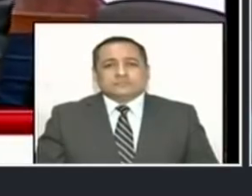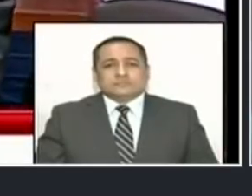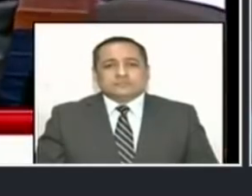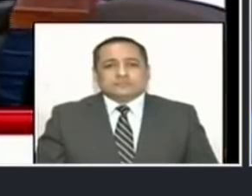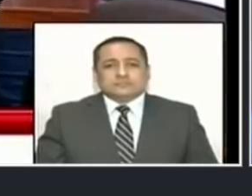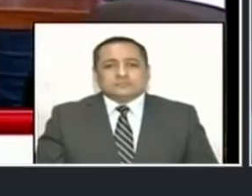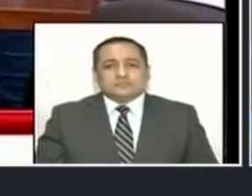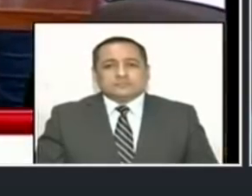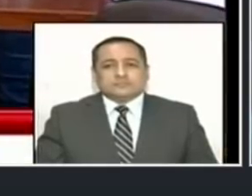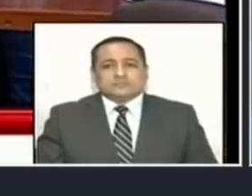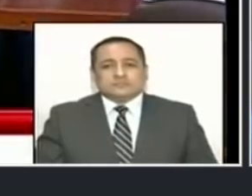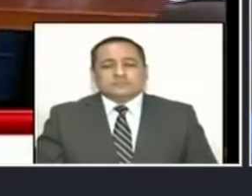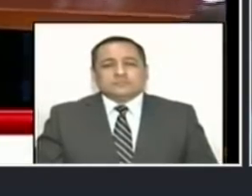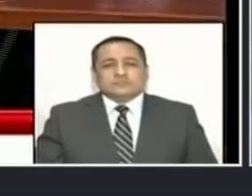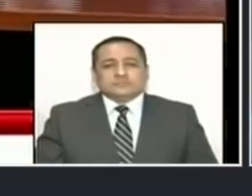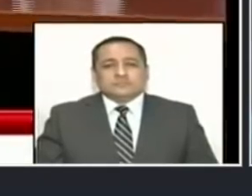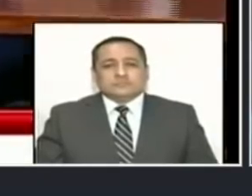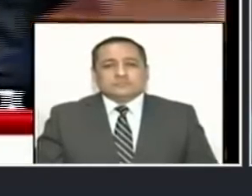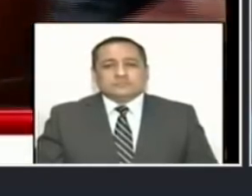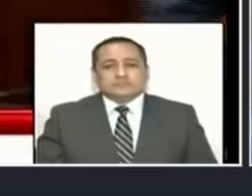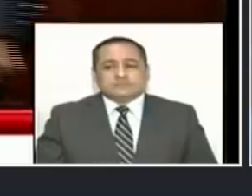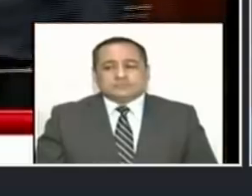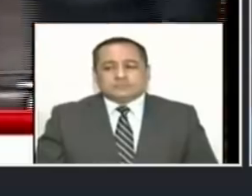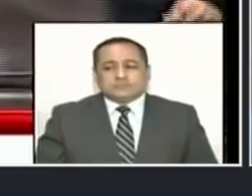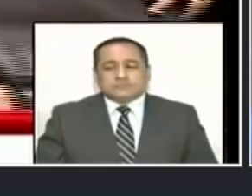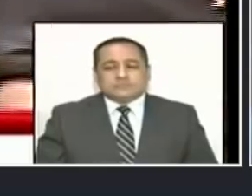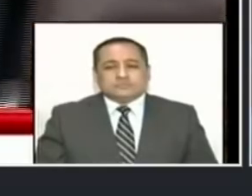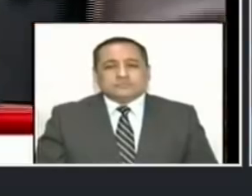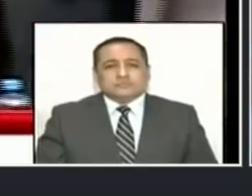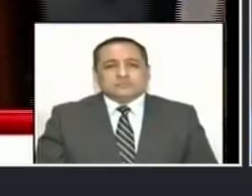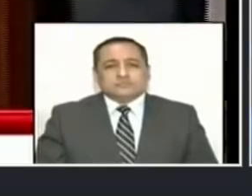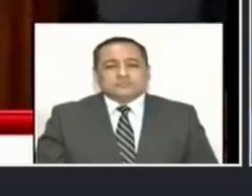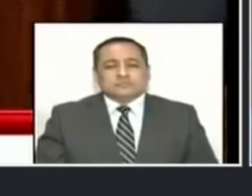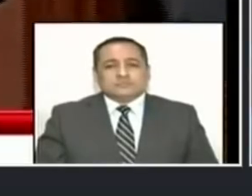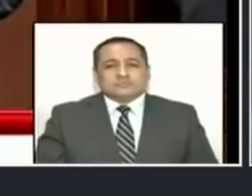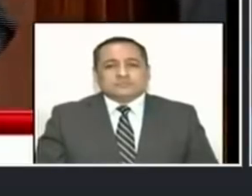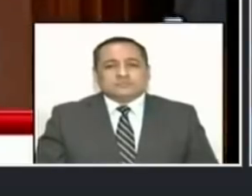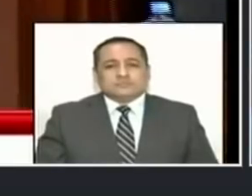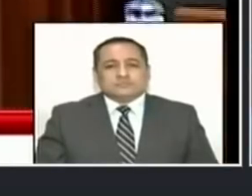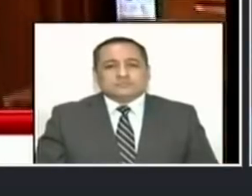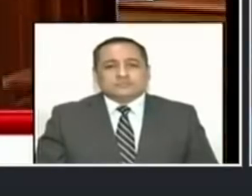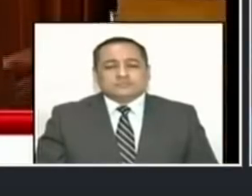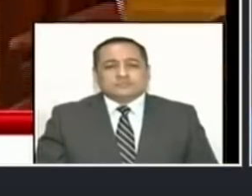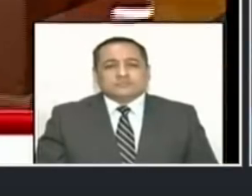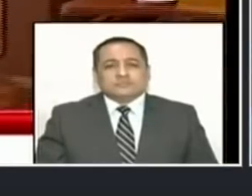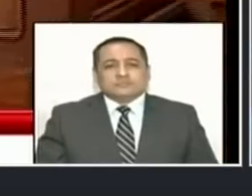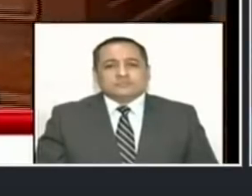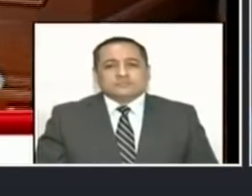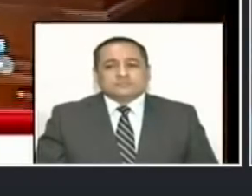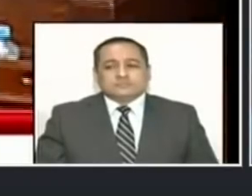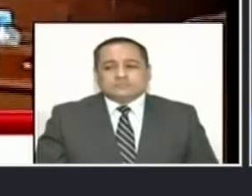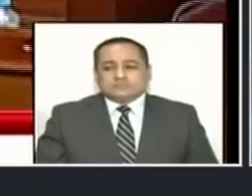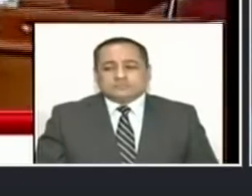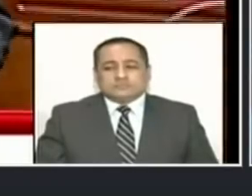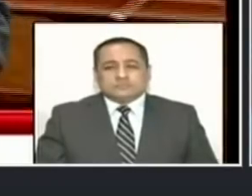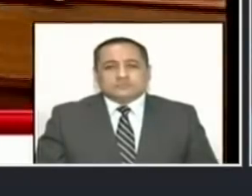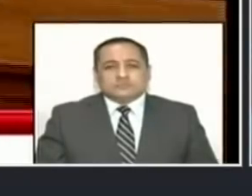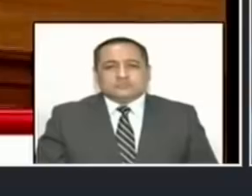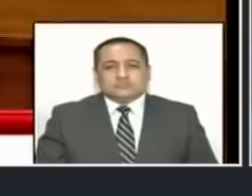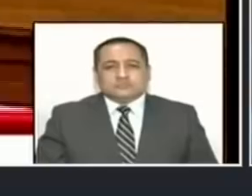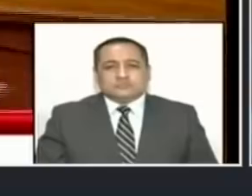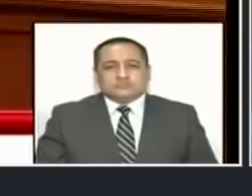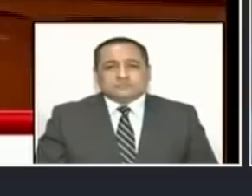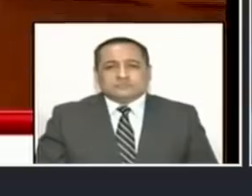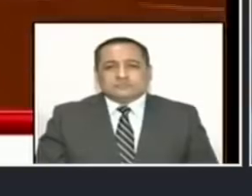presentó 12 proyectos de ley y un informe de 300 páginas sustentando la necesidad de esos proyectos. Y